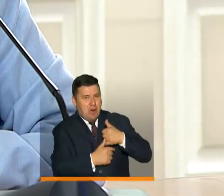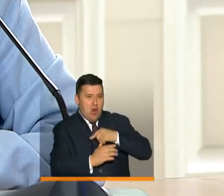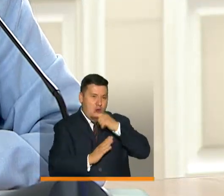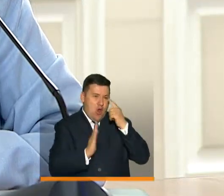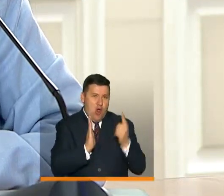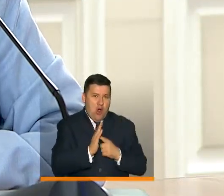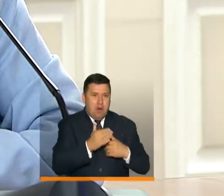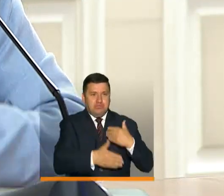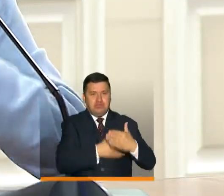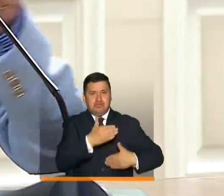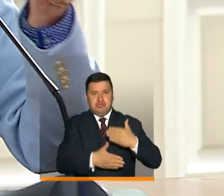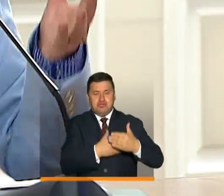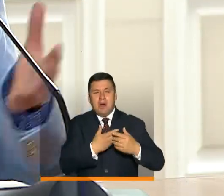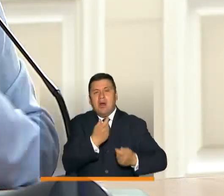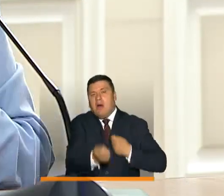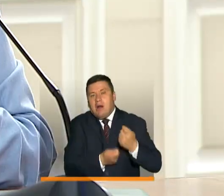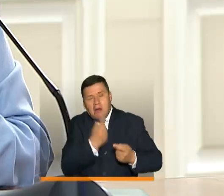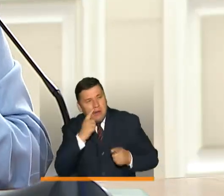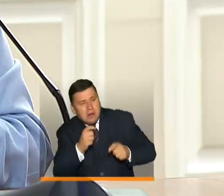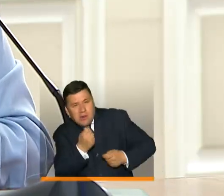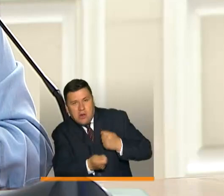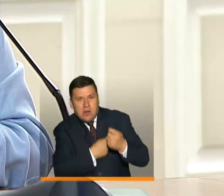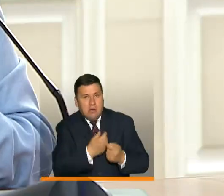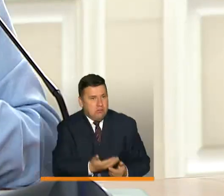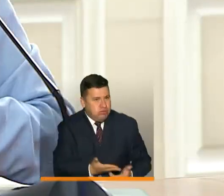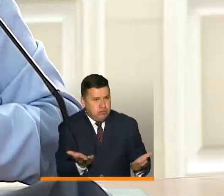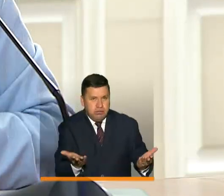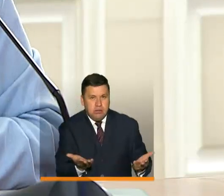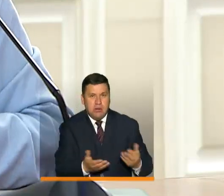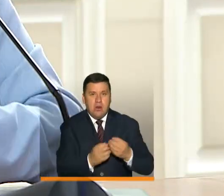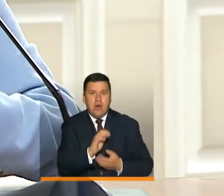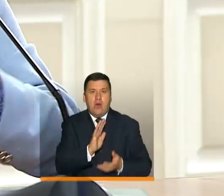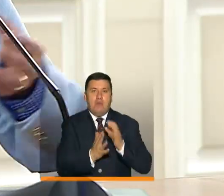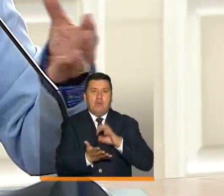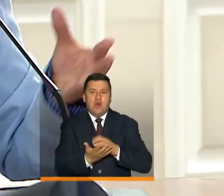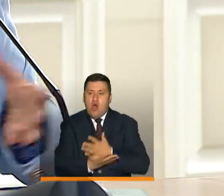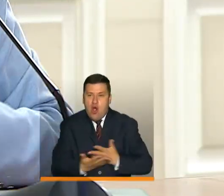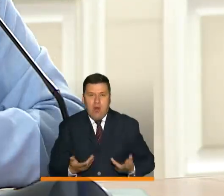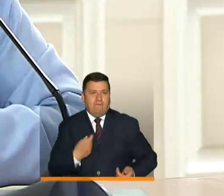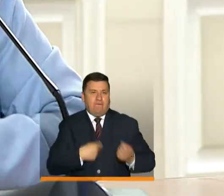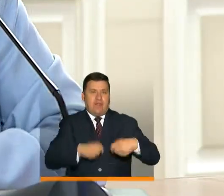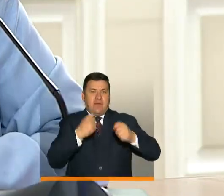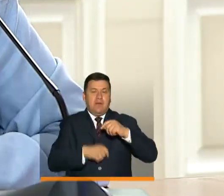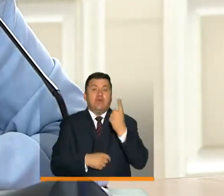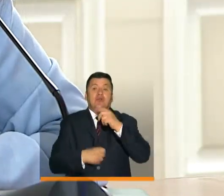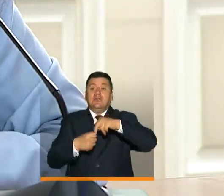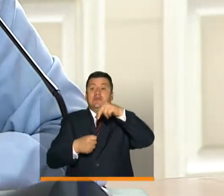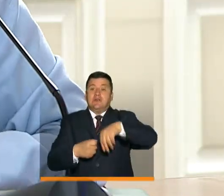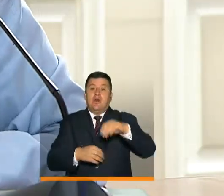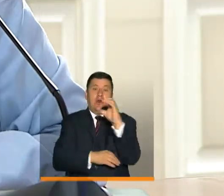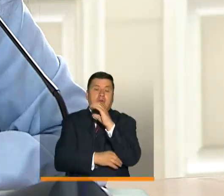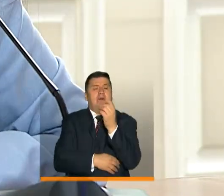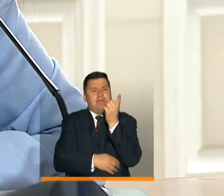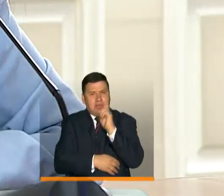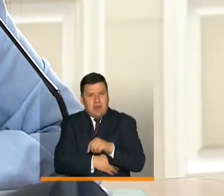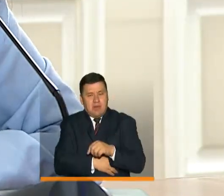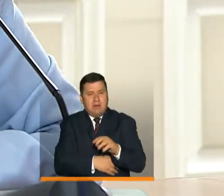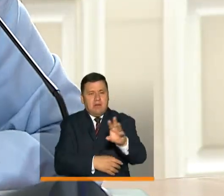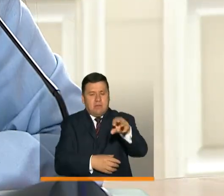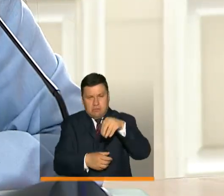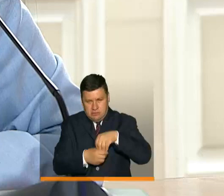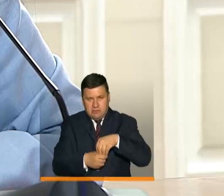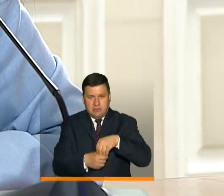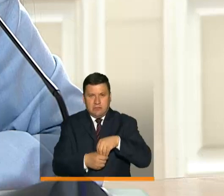completamente andando y podemos de alguna manera ofrecer nuestros productos, no solamente a la ciudadanía colombiana, sino